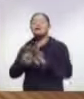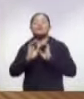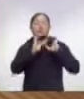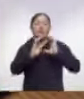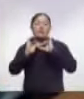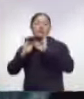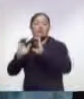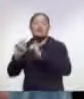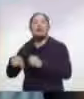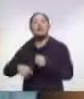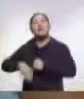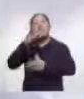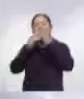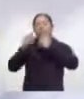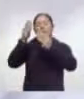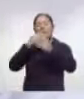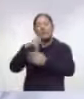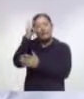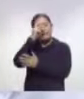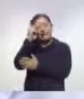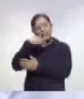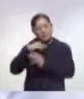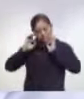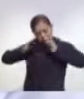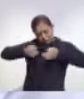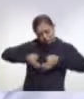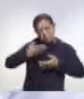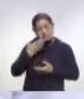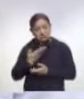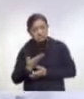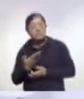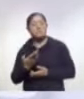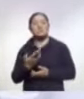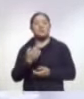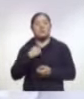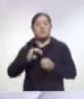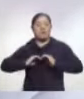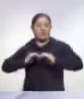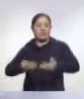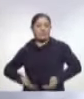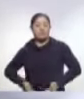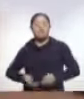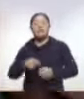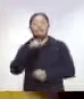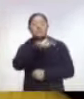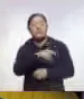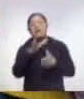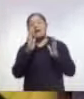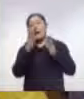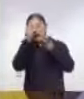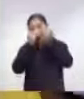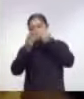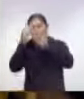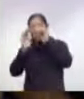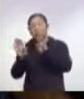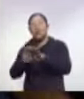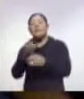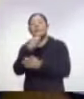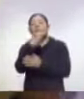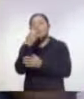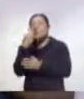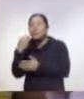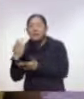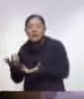capacitación psicoprofilaxis durante el embarazo. En esas sesiones, las participantes aprenden temas sobre nutrición de la paciente